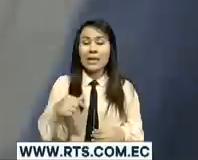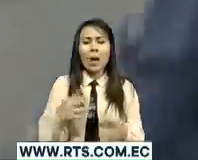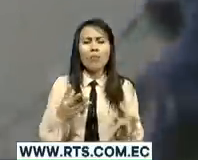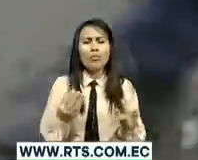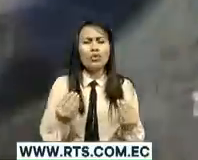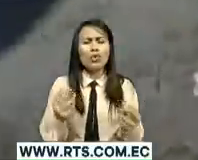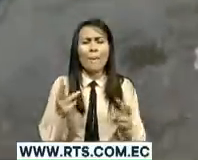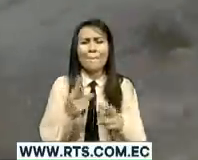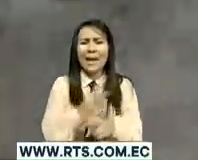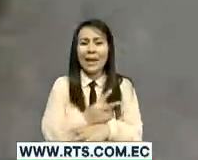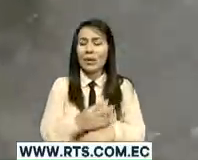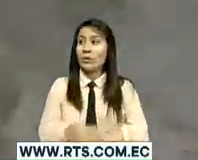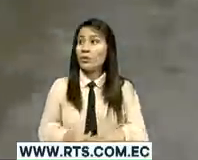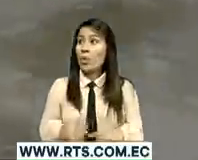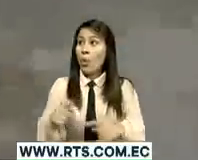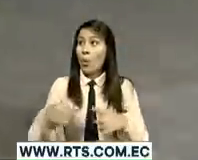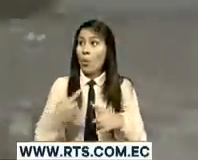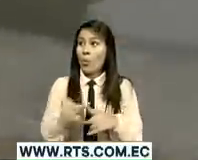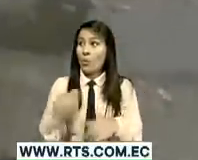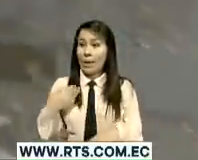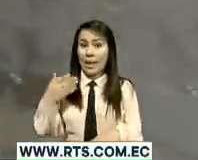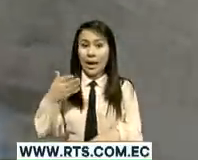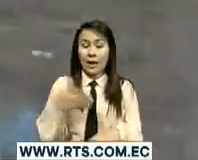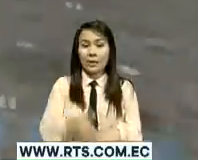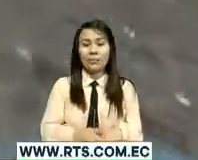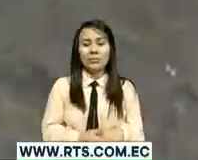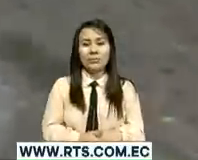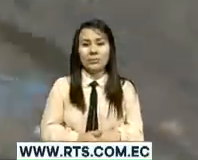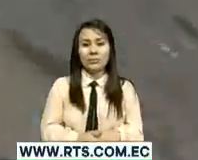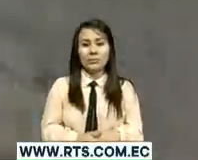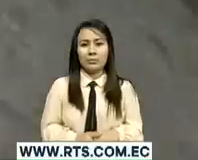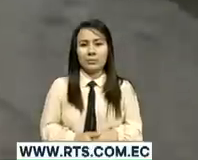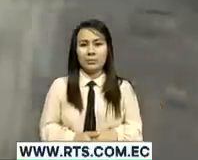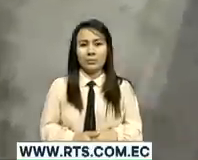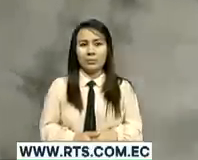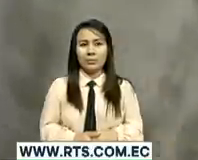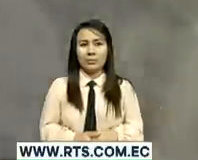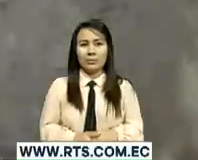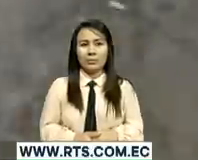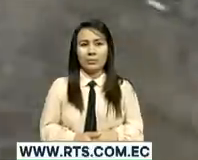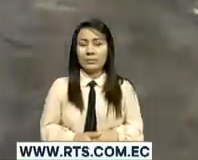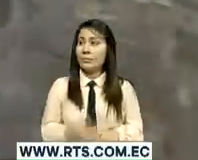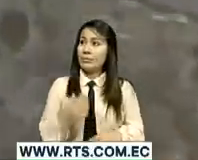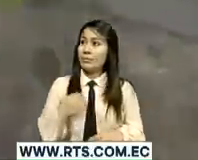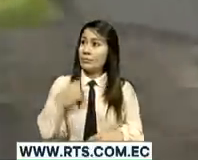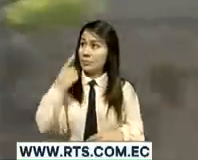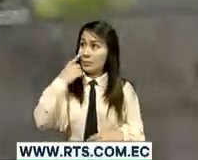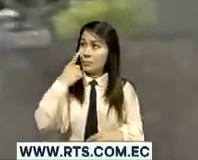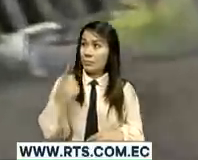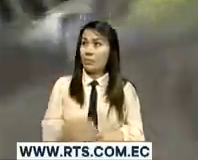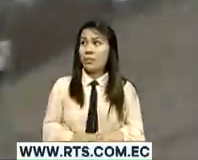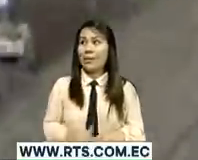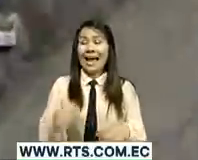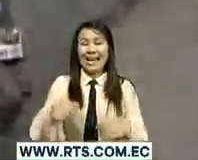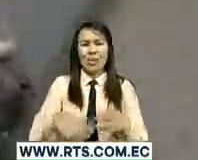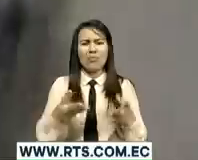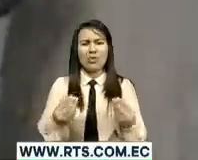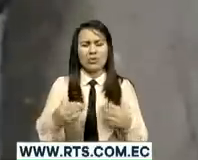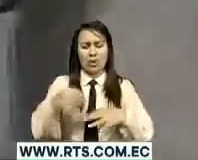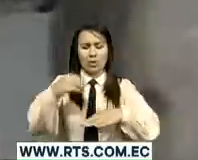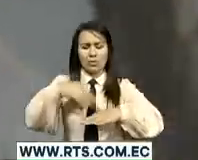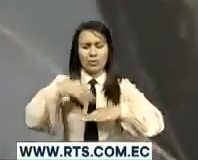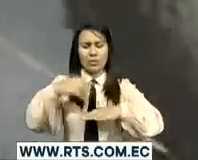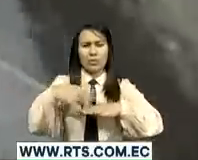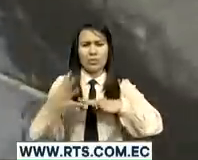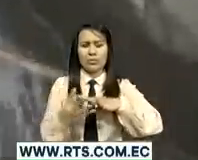solo allá. Avancemos un poco con la cámara para que ustedes puedan constatar. Miren, por acá ya existe una que